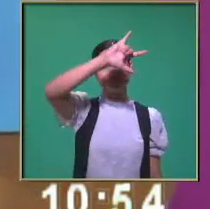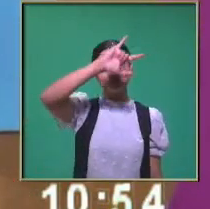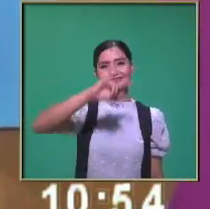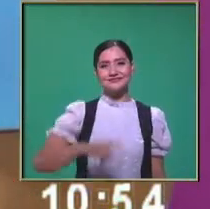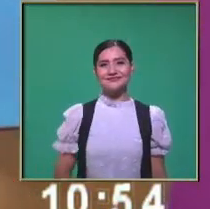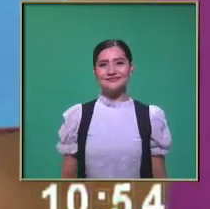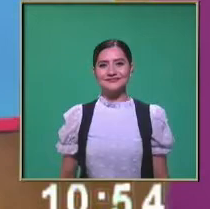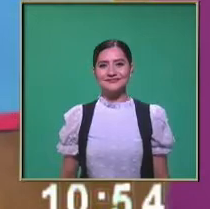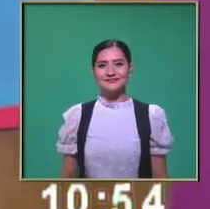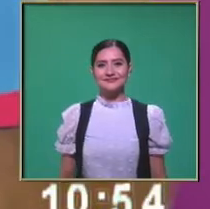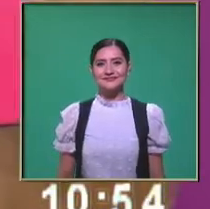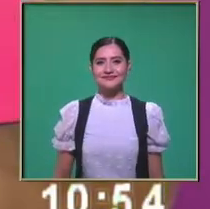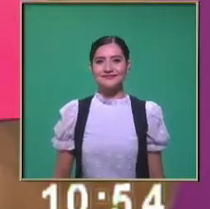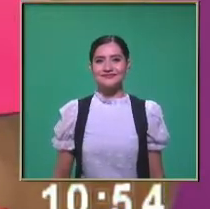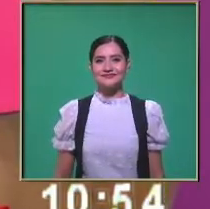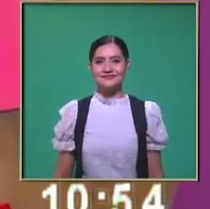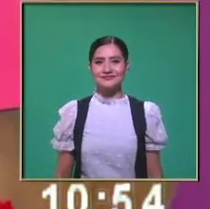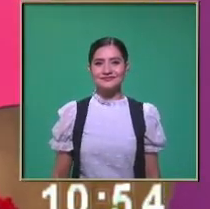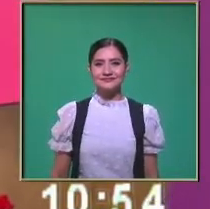¡Avión!